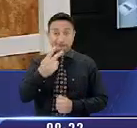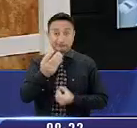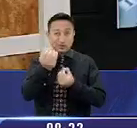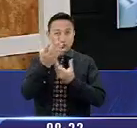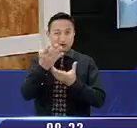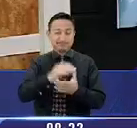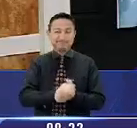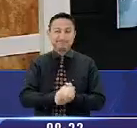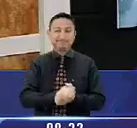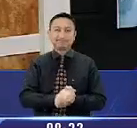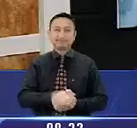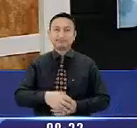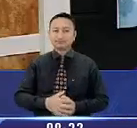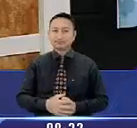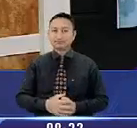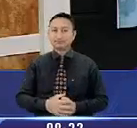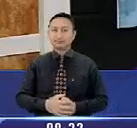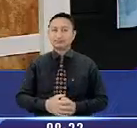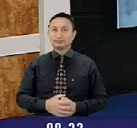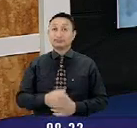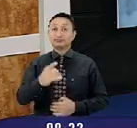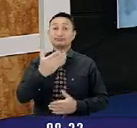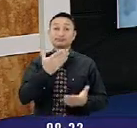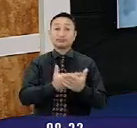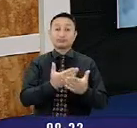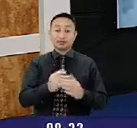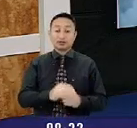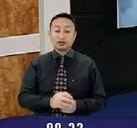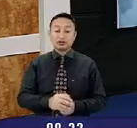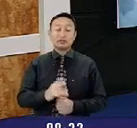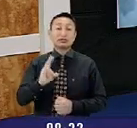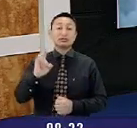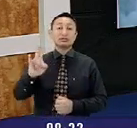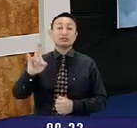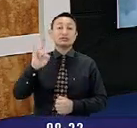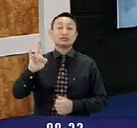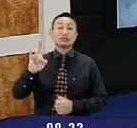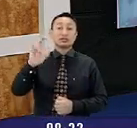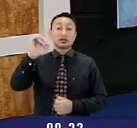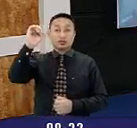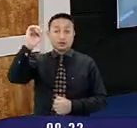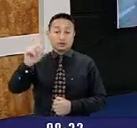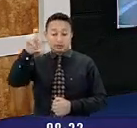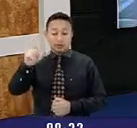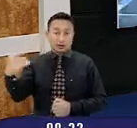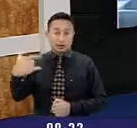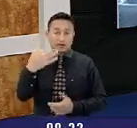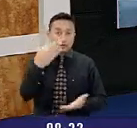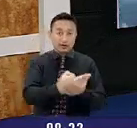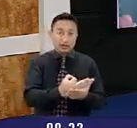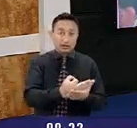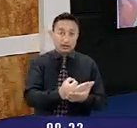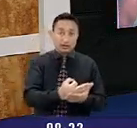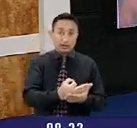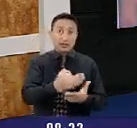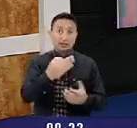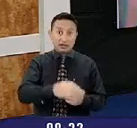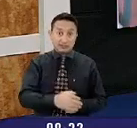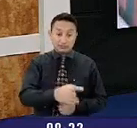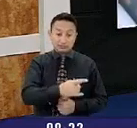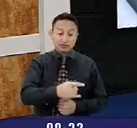tenemos hasta el momento. Seguimos en estudios. Buenos días. Aproximadamente el 7% es mensual de los que no van agarrando el